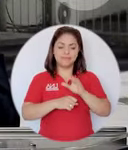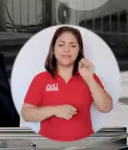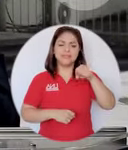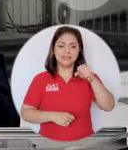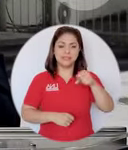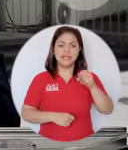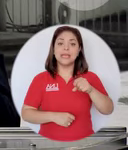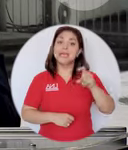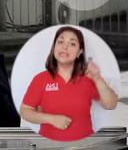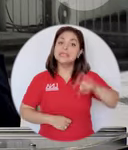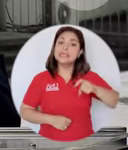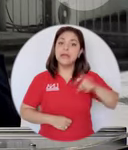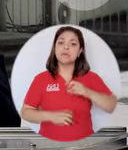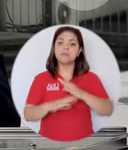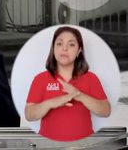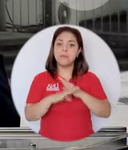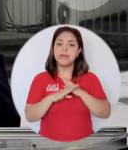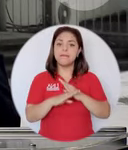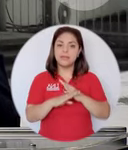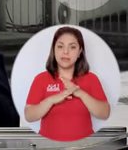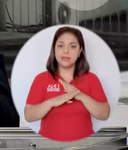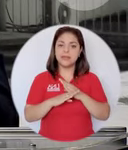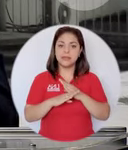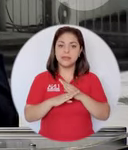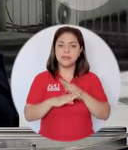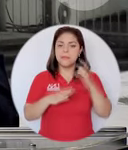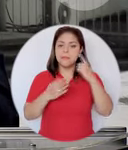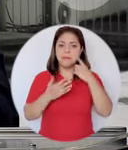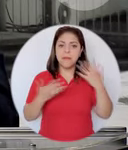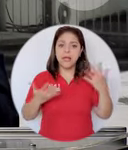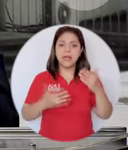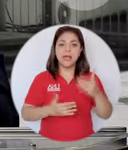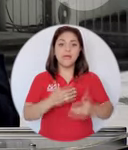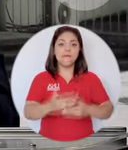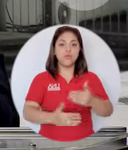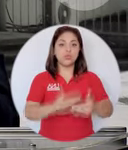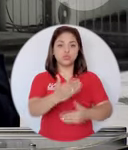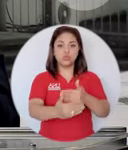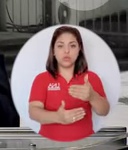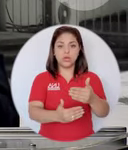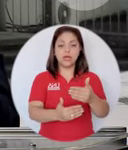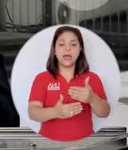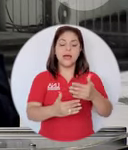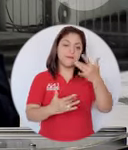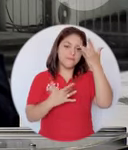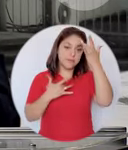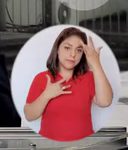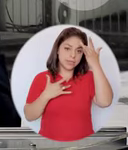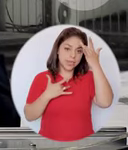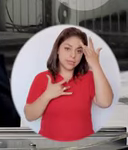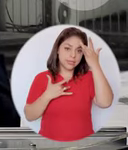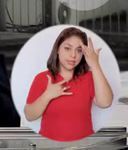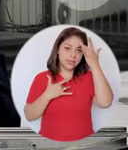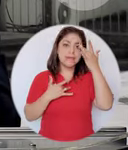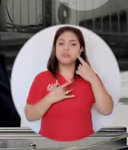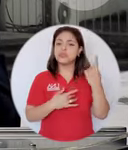que a pesar de que aquí estaríamos hablando de una prevención hacia la evolución hacia enfermedad más severa, pero el carácter preventivo siempre tiene